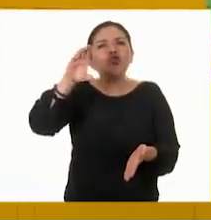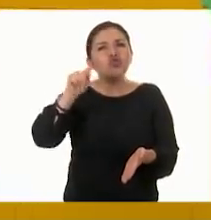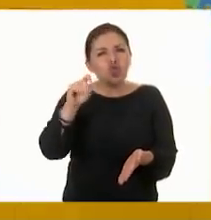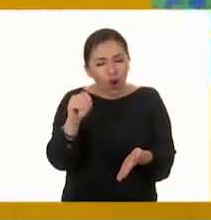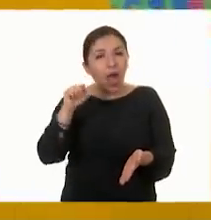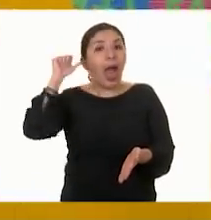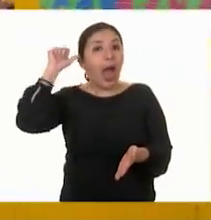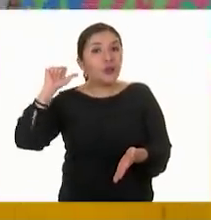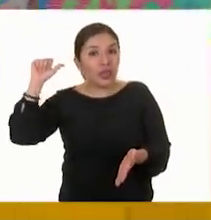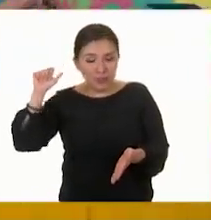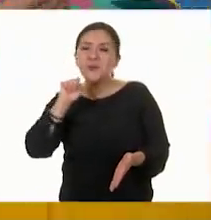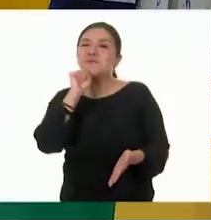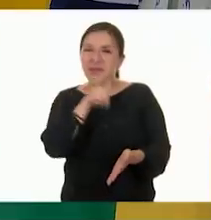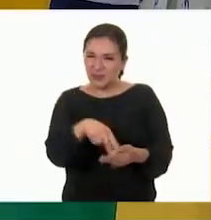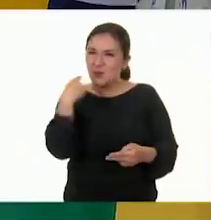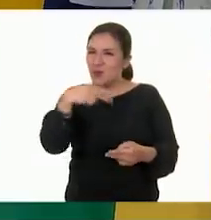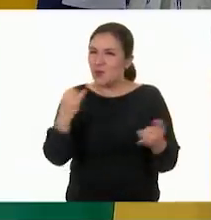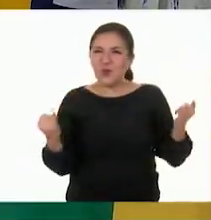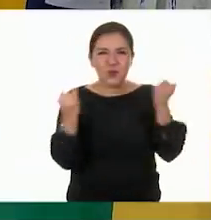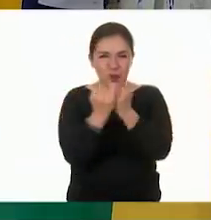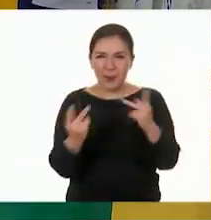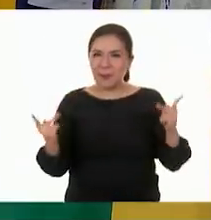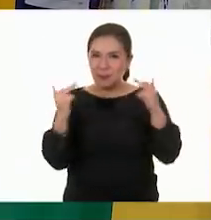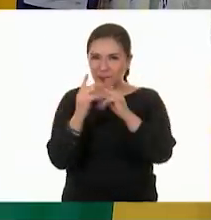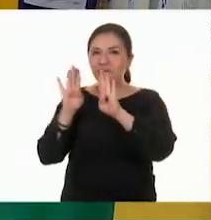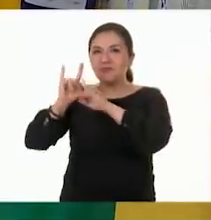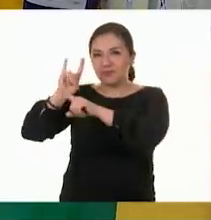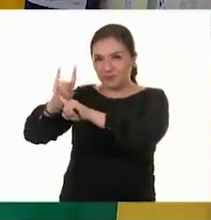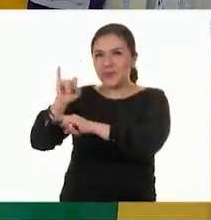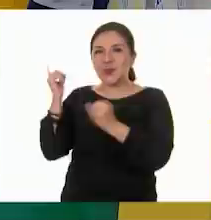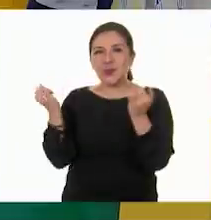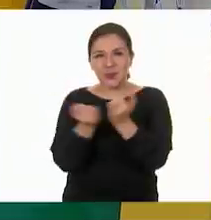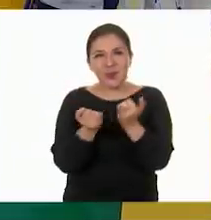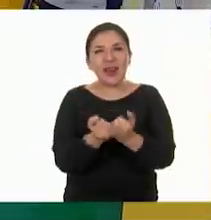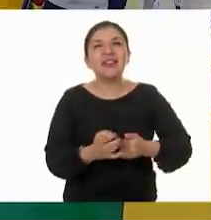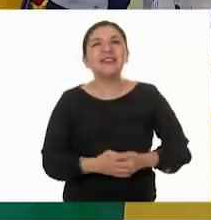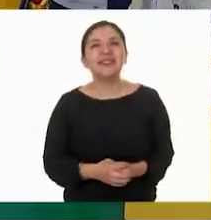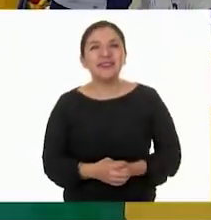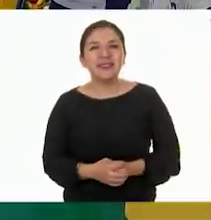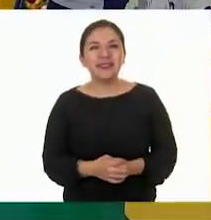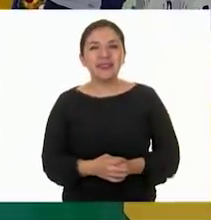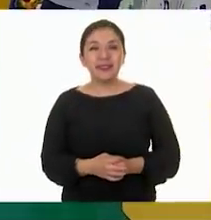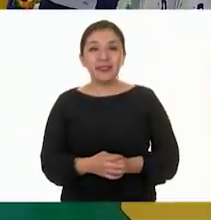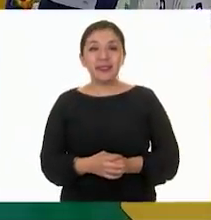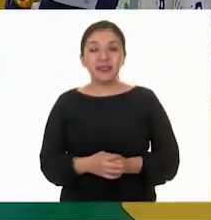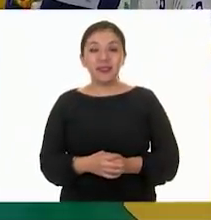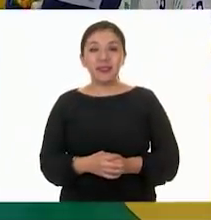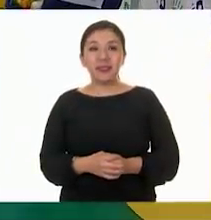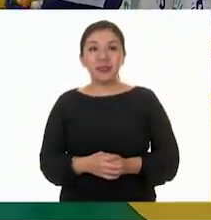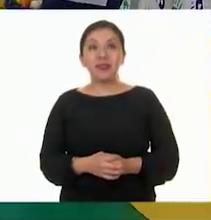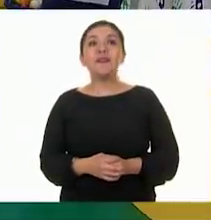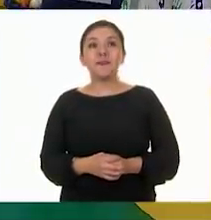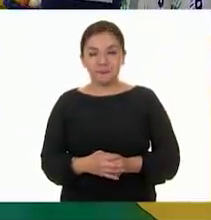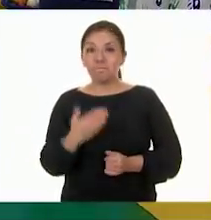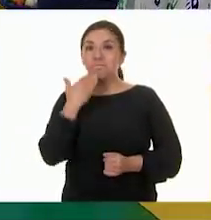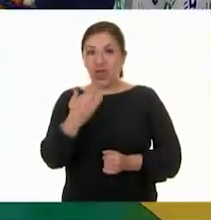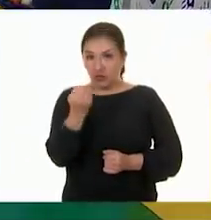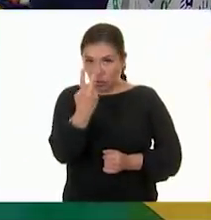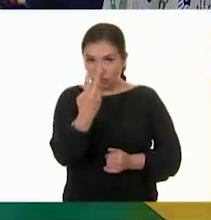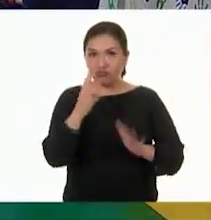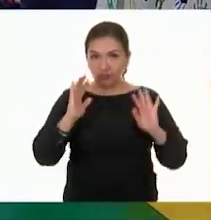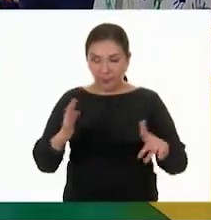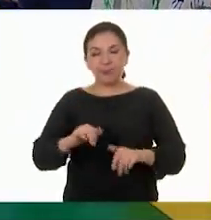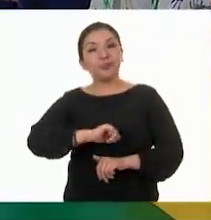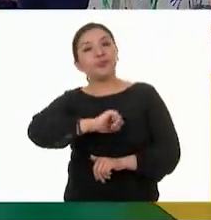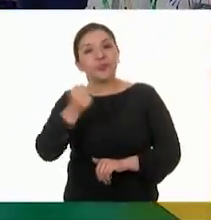pegársela aquí. Conducto auditivo. Ok, conducto auditivo aquí. Estos dos. El pabellón auditivo